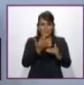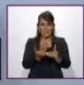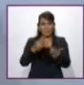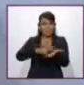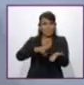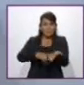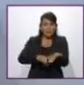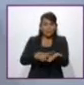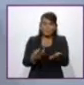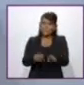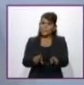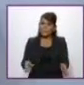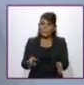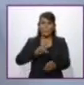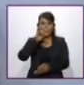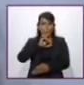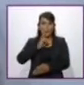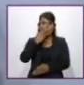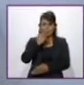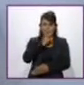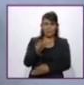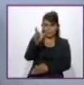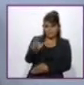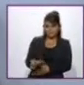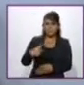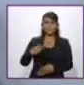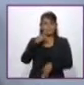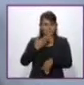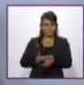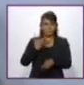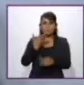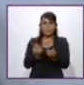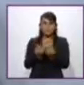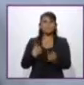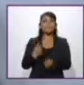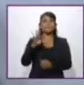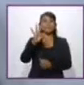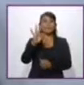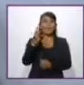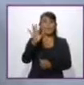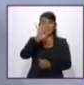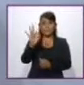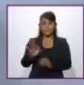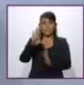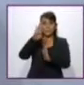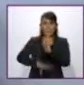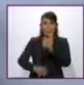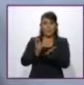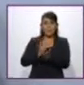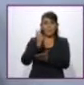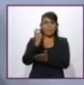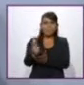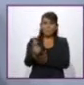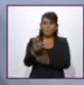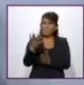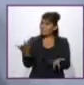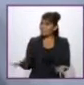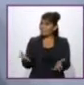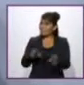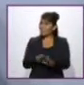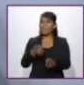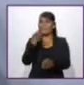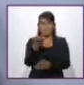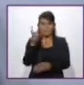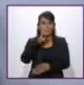mujer, teniendo la misma responsabilidad, llegue a ganar hasta 40% menos. Por eso lo que tenemos que hacer con